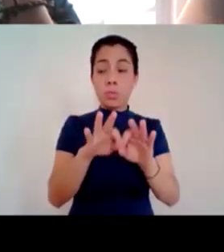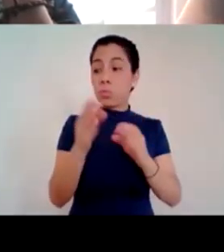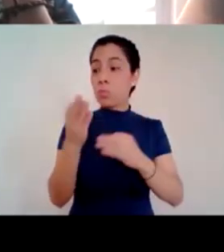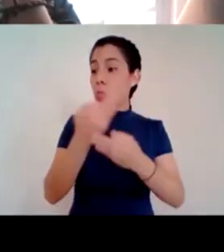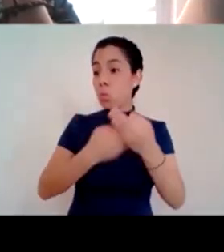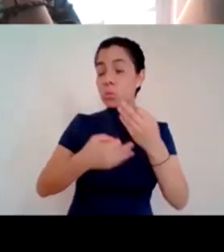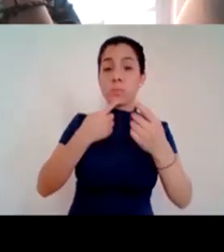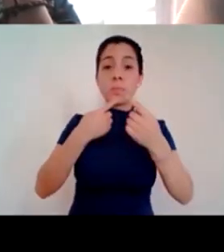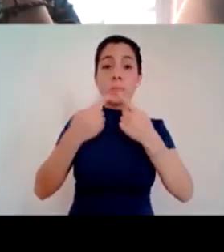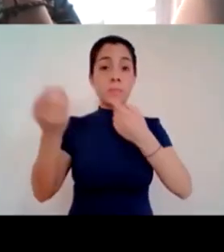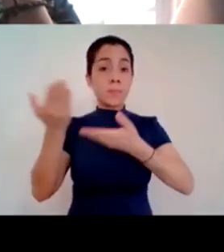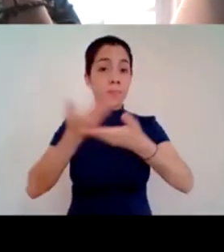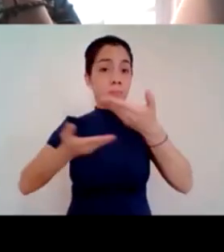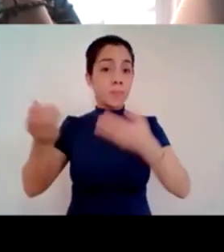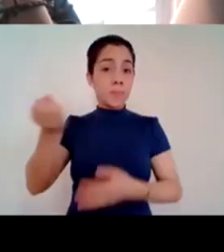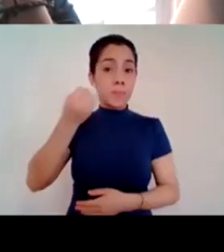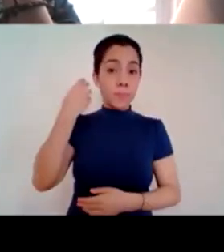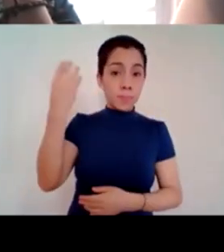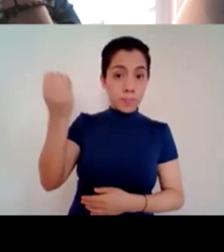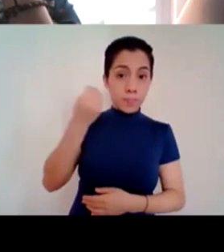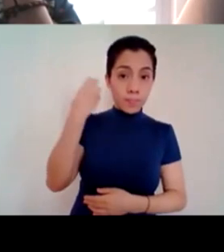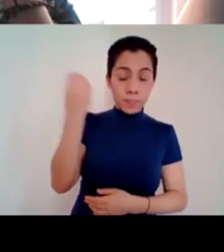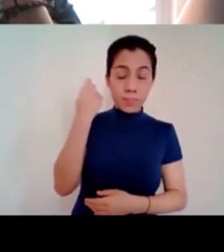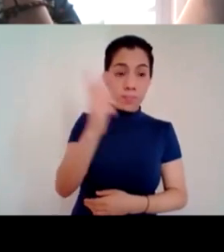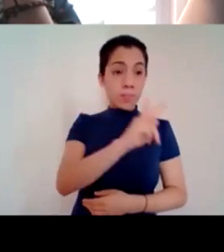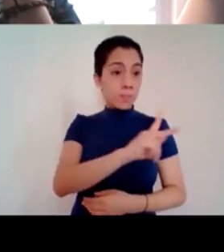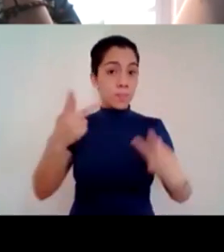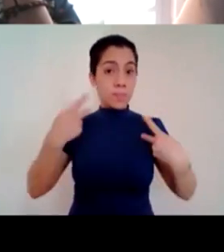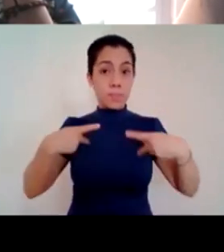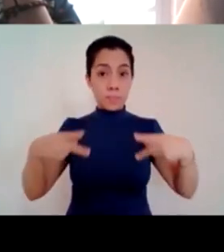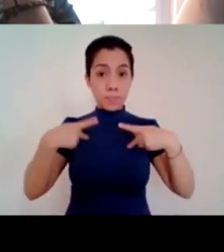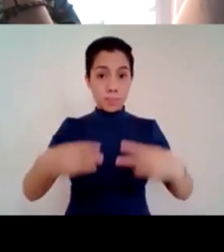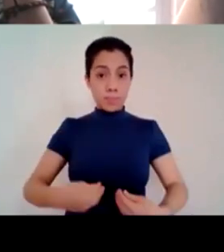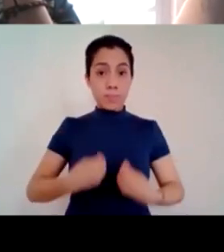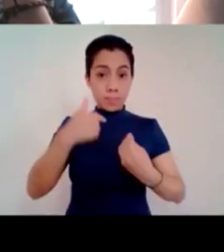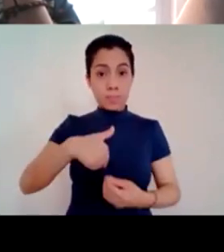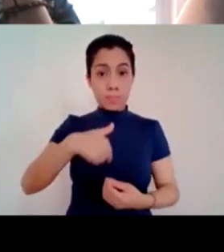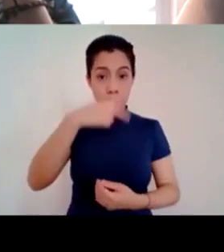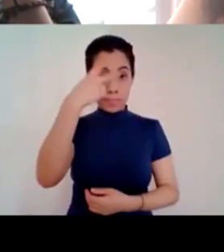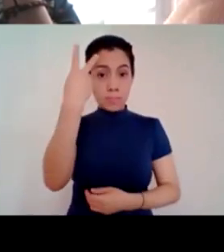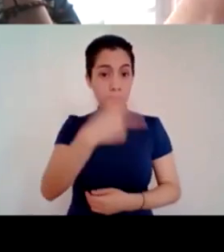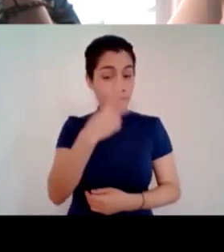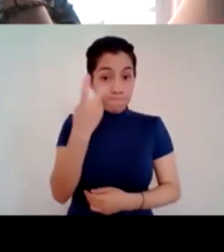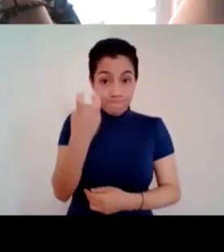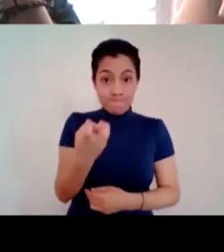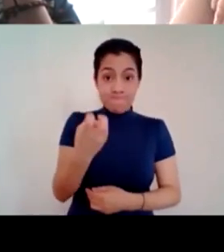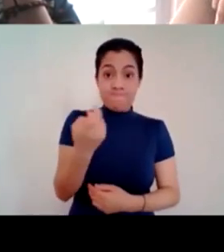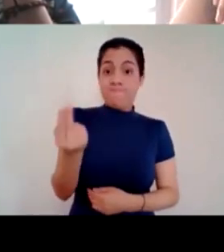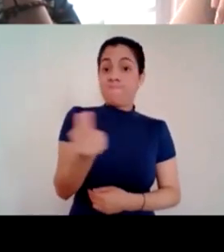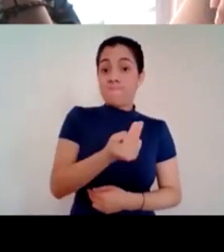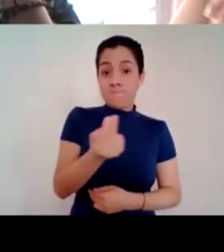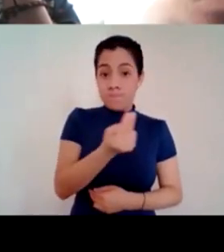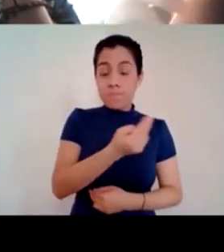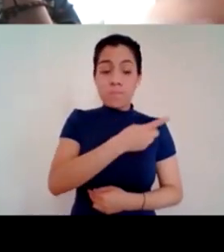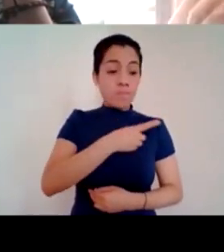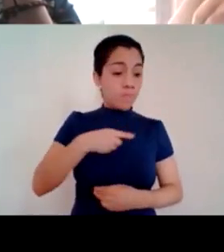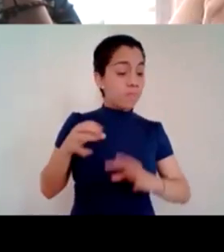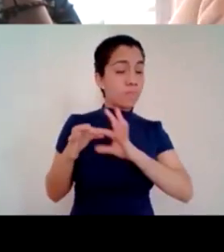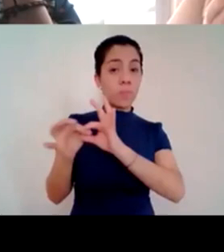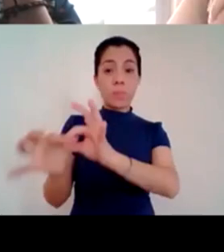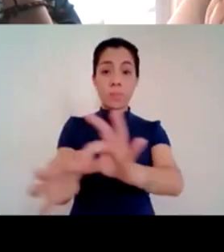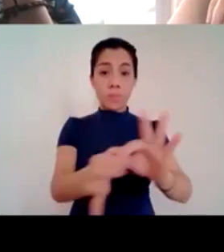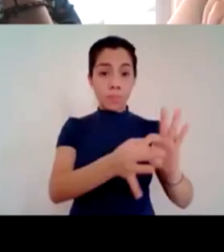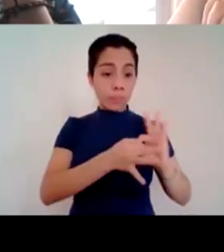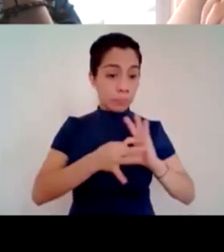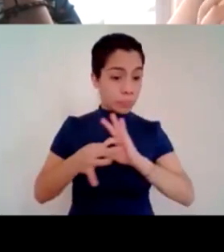haber entre ciudadanas y ciudadanos son importantísimos son necesarios tenemos que unirnos tenemos que volvernos una